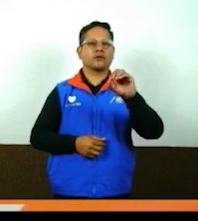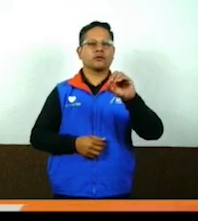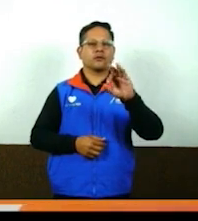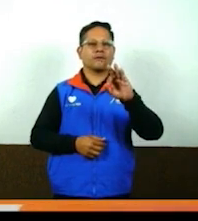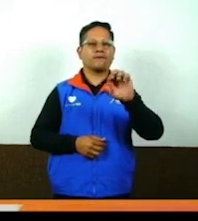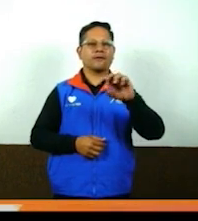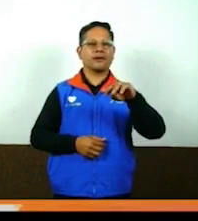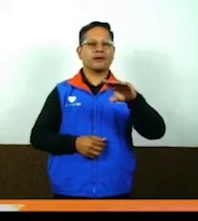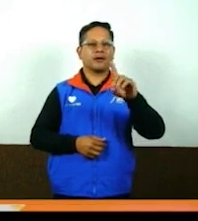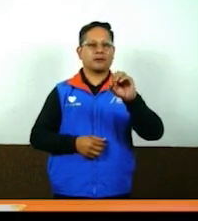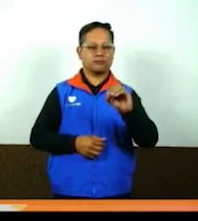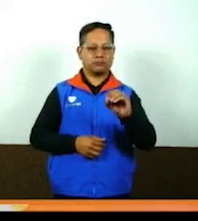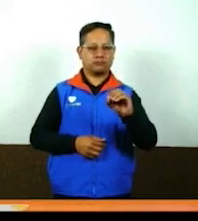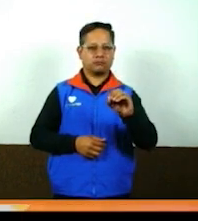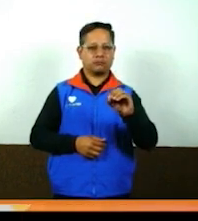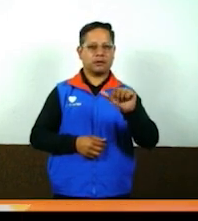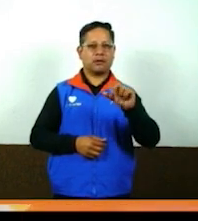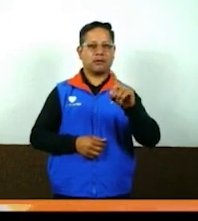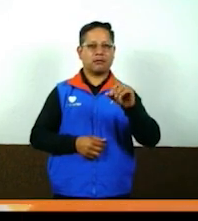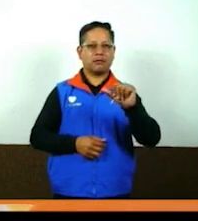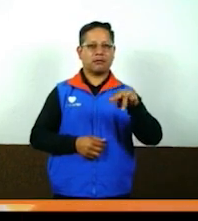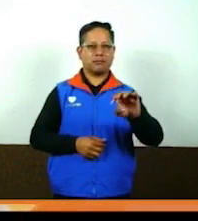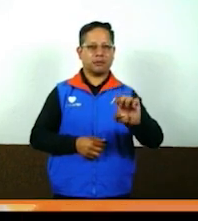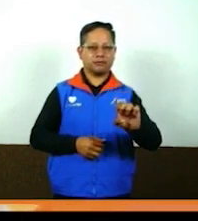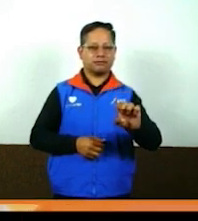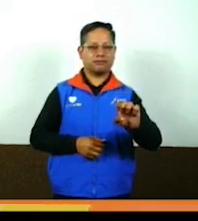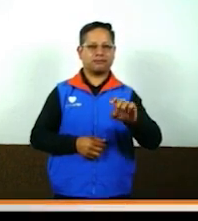Roberto Fernando Adame Garduño.